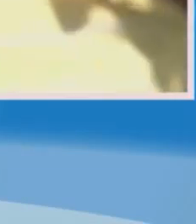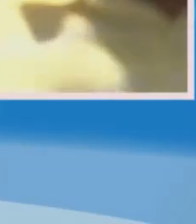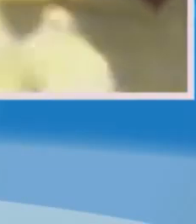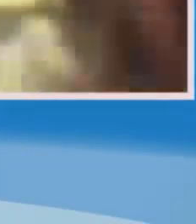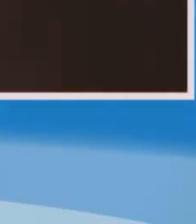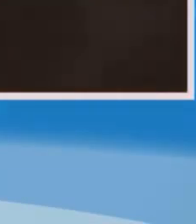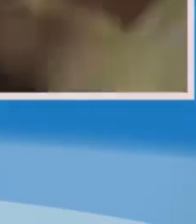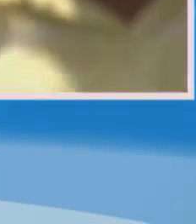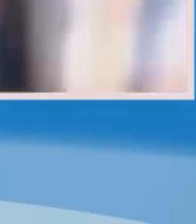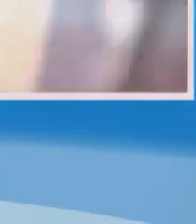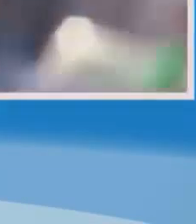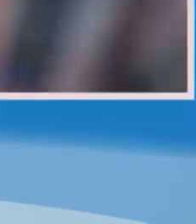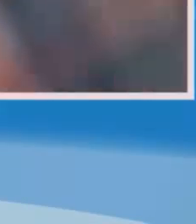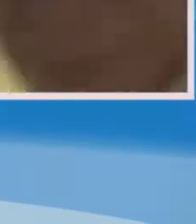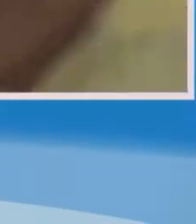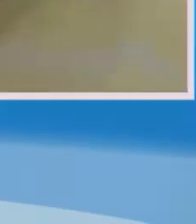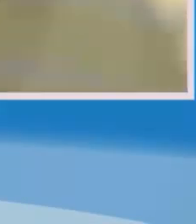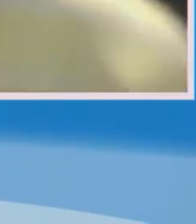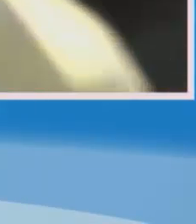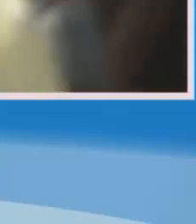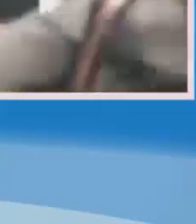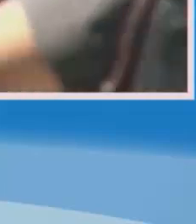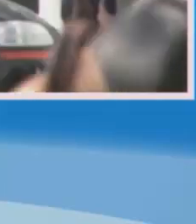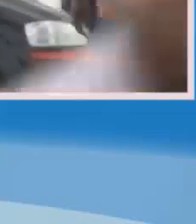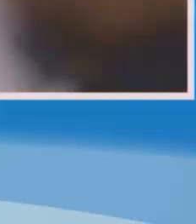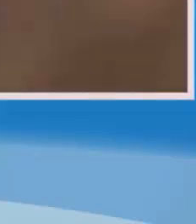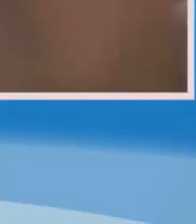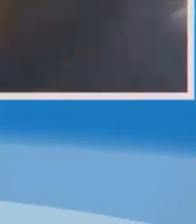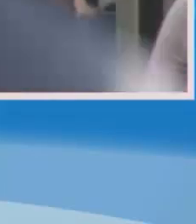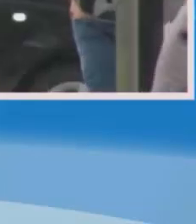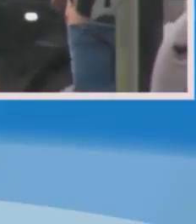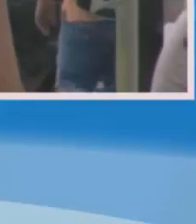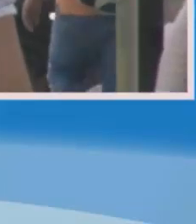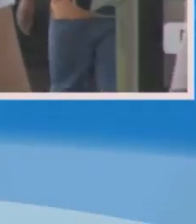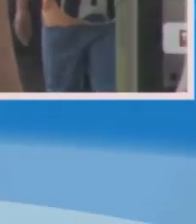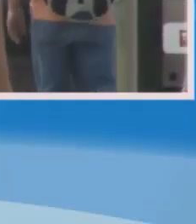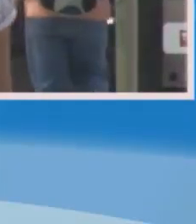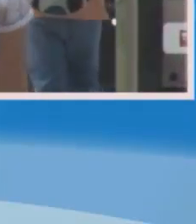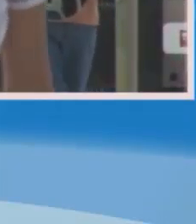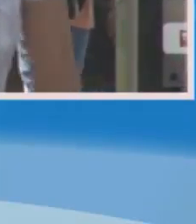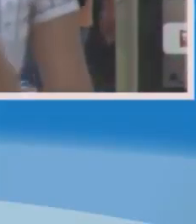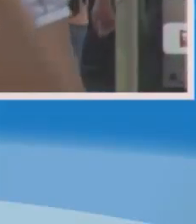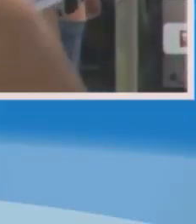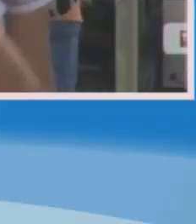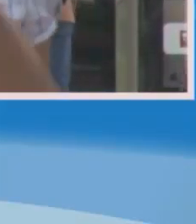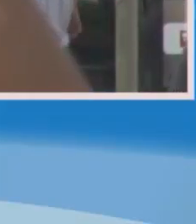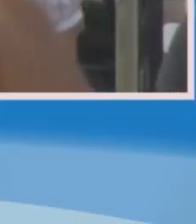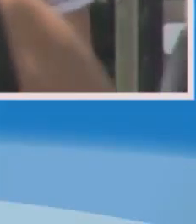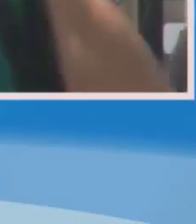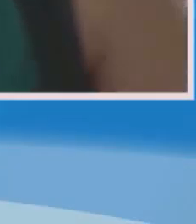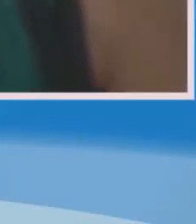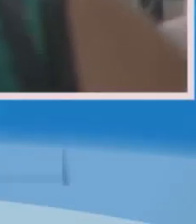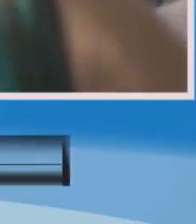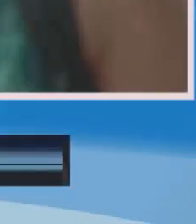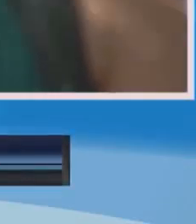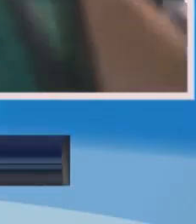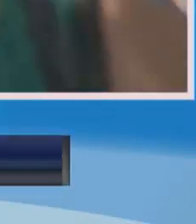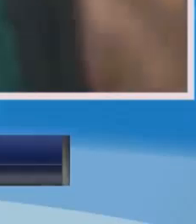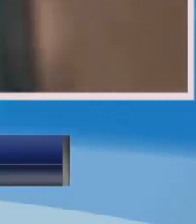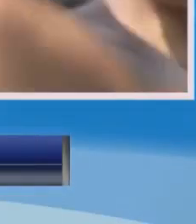una jornada desde algunas semanas, escuchando a diferentes sectores quienes han hecho propuestas